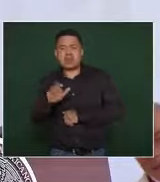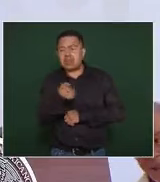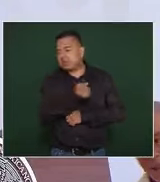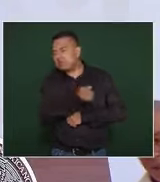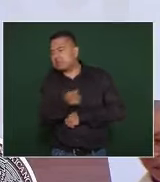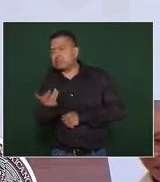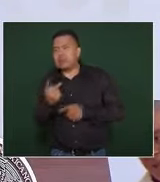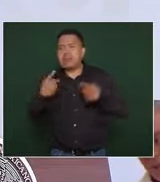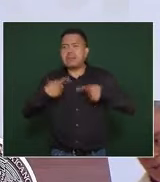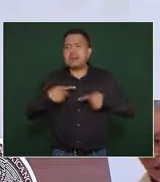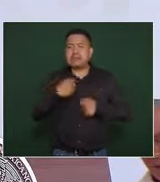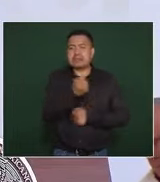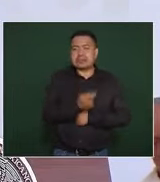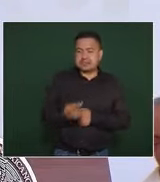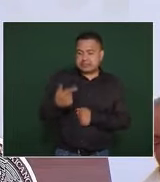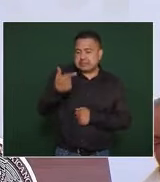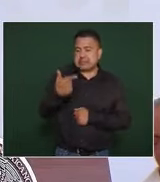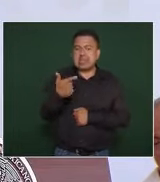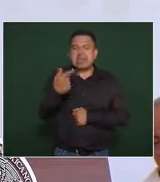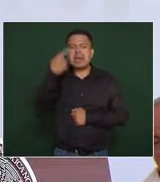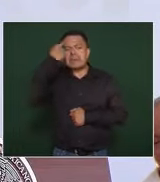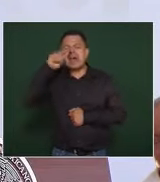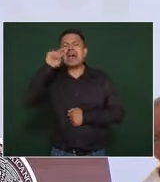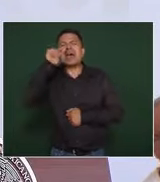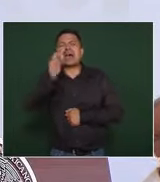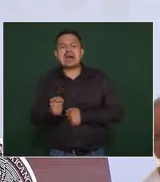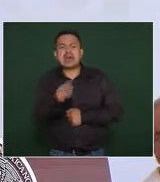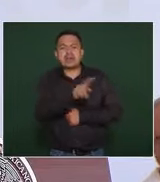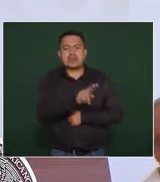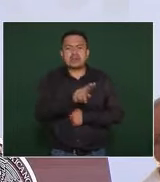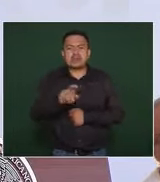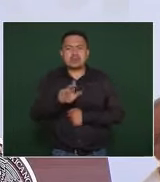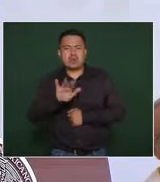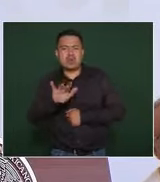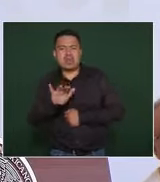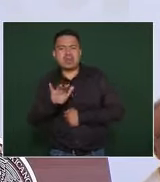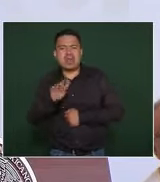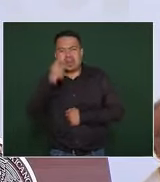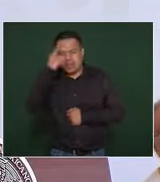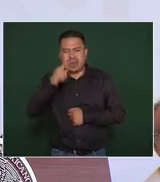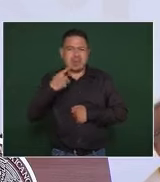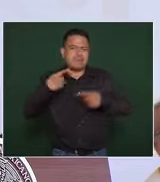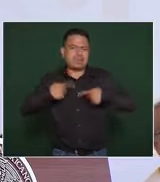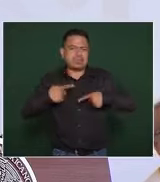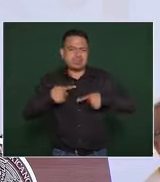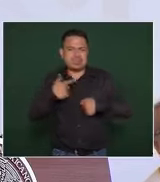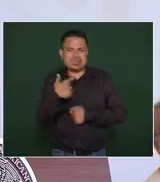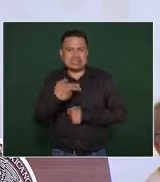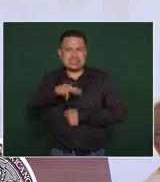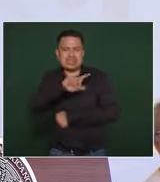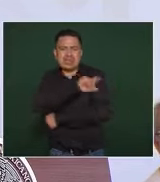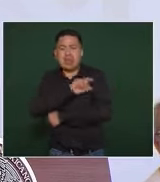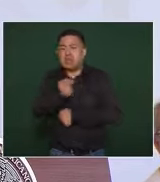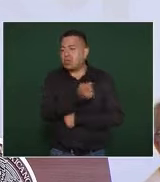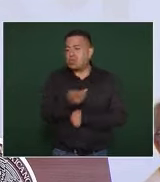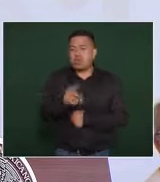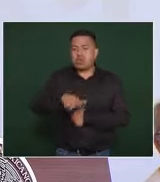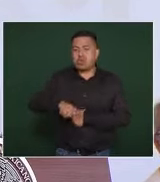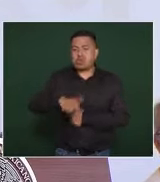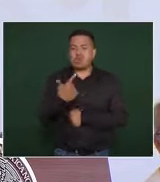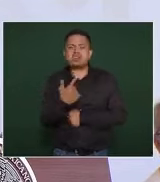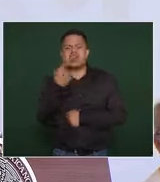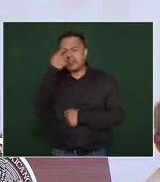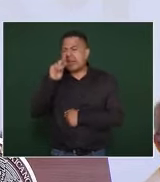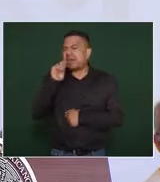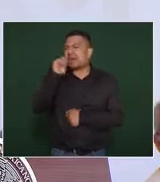elementos, 7 para alojar a 250 elementos y 12 tipo 2 que serán